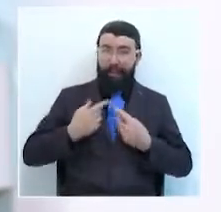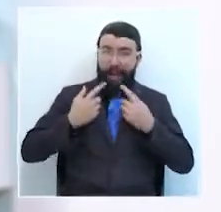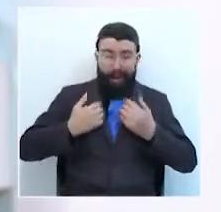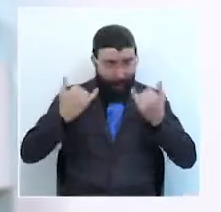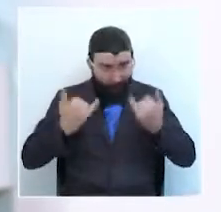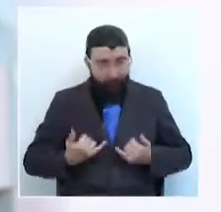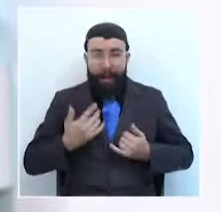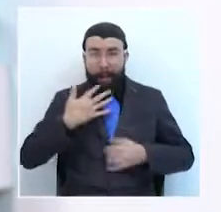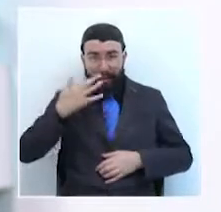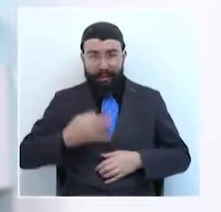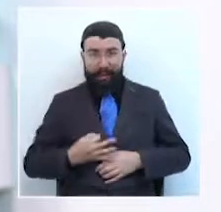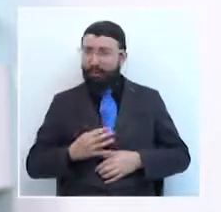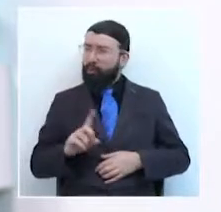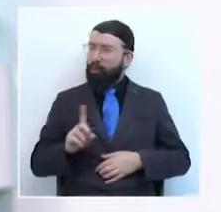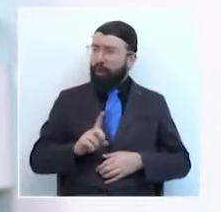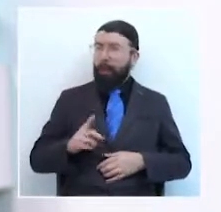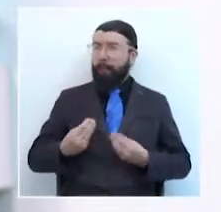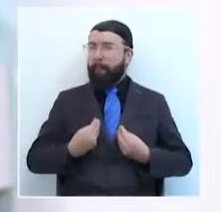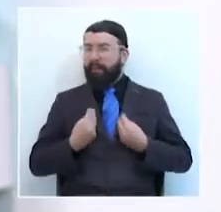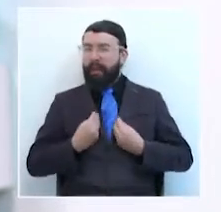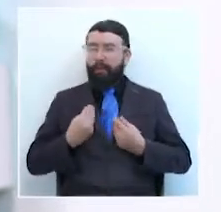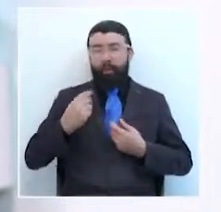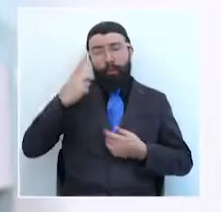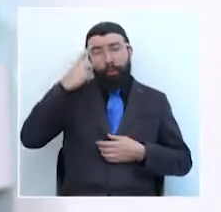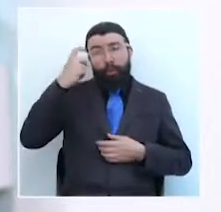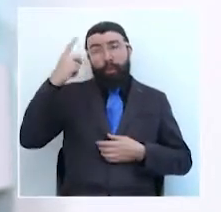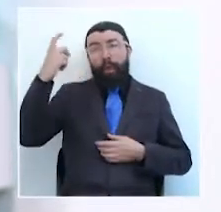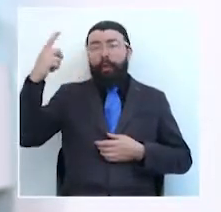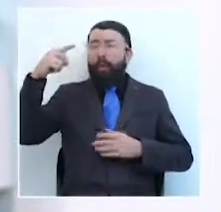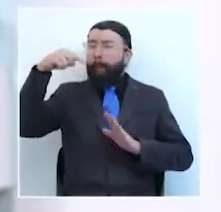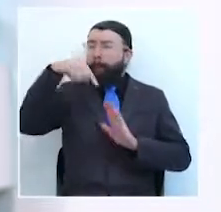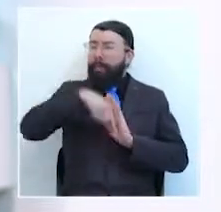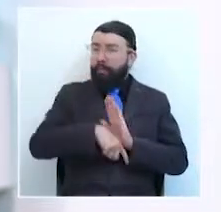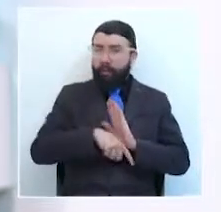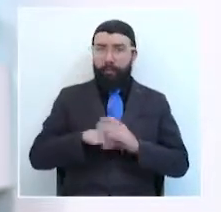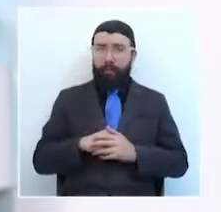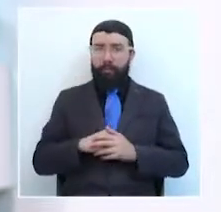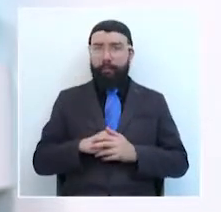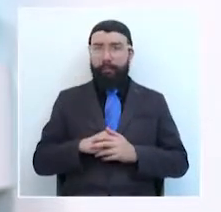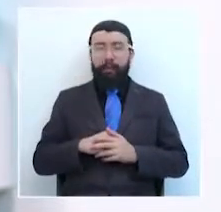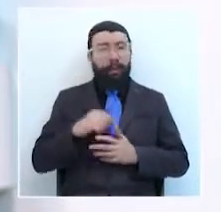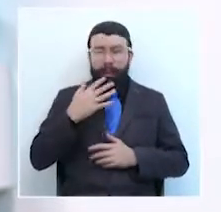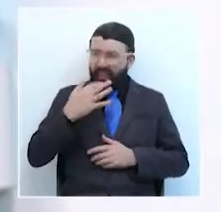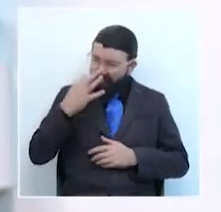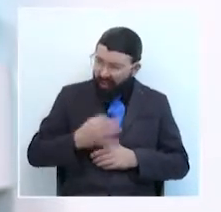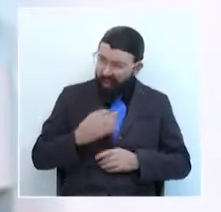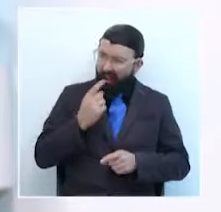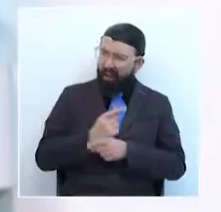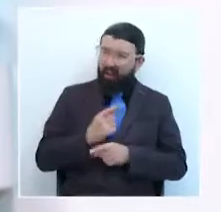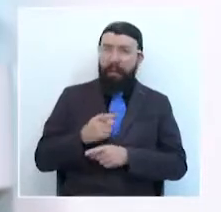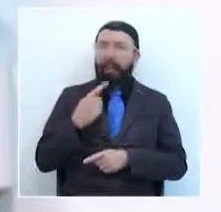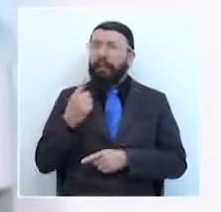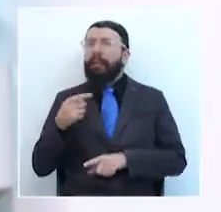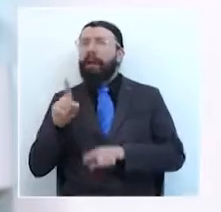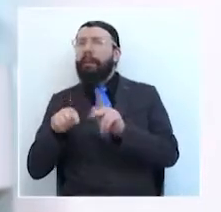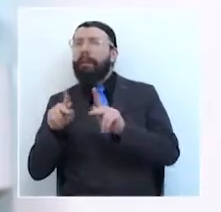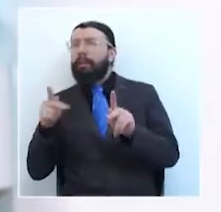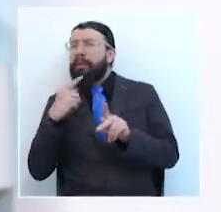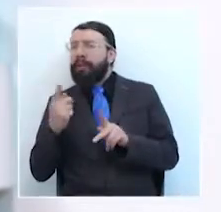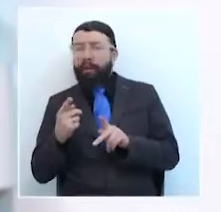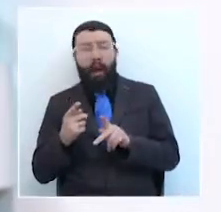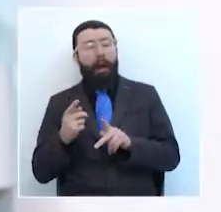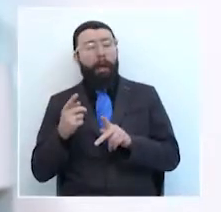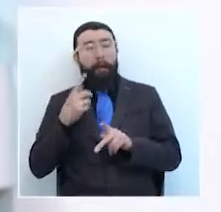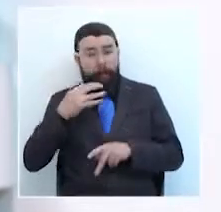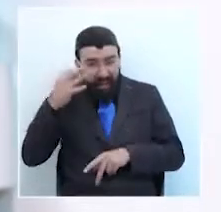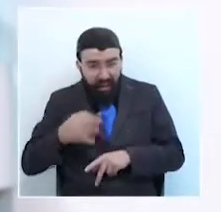en un sueño profundo la realidad dicen los cabalistas que está en el